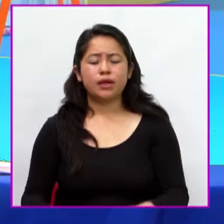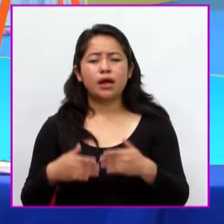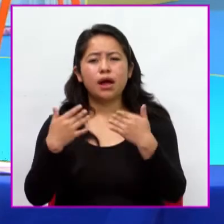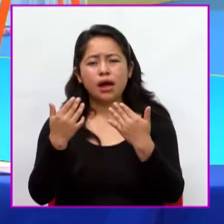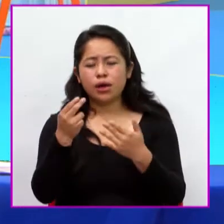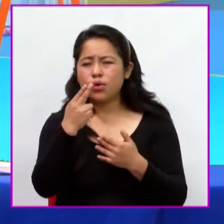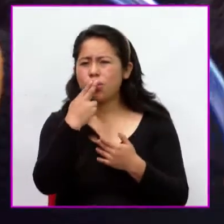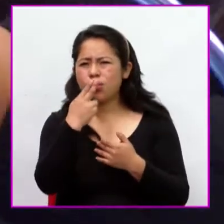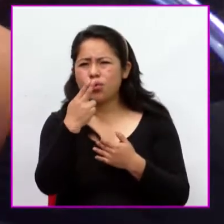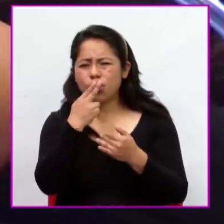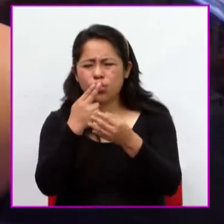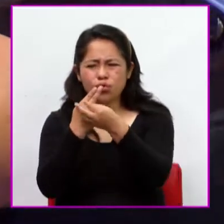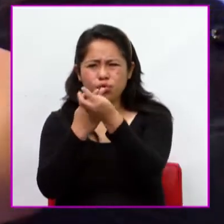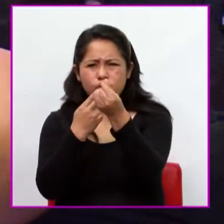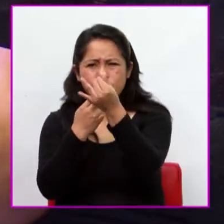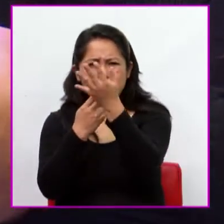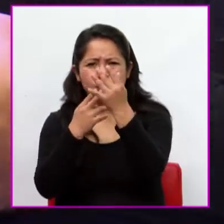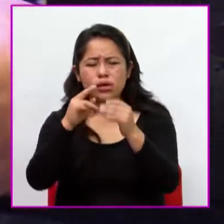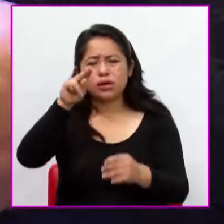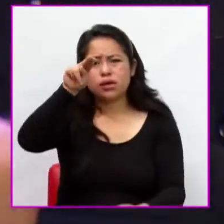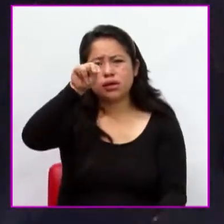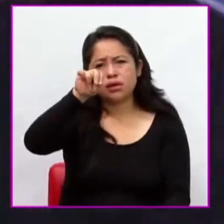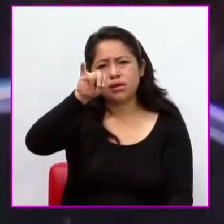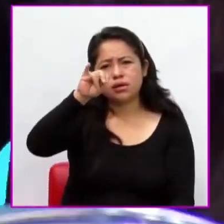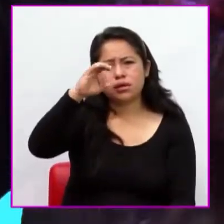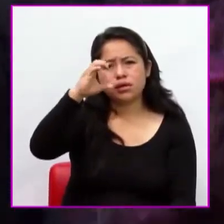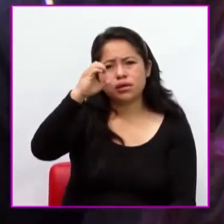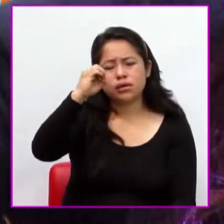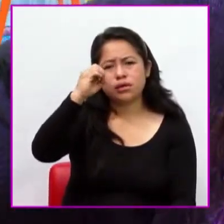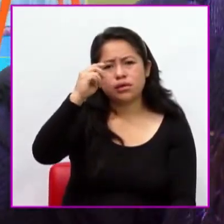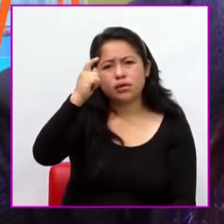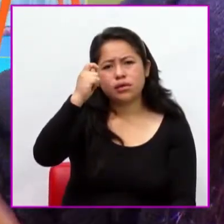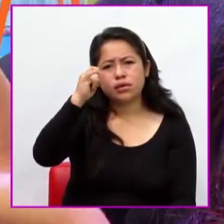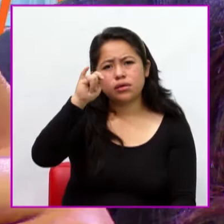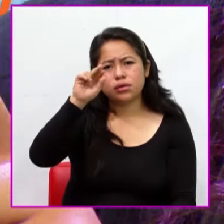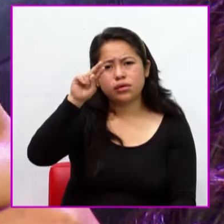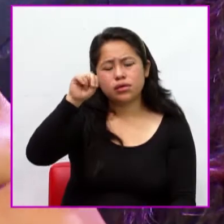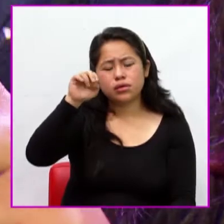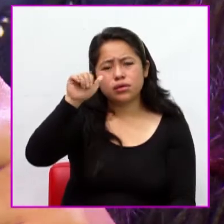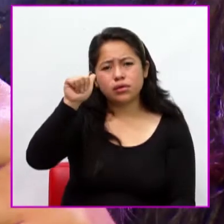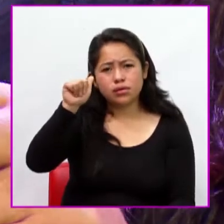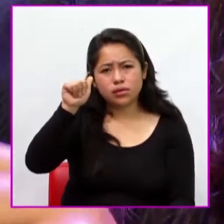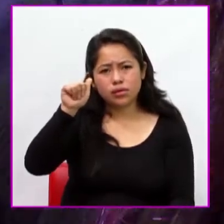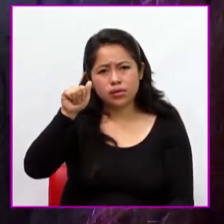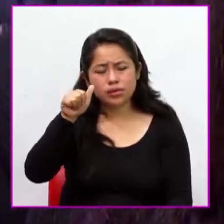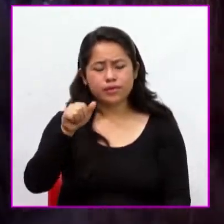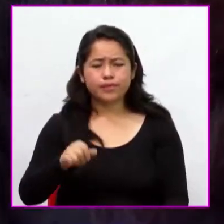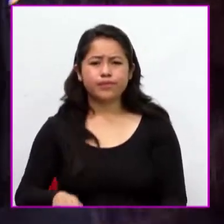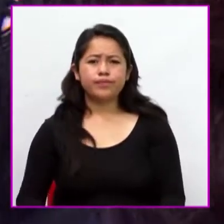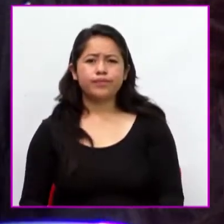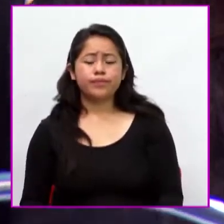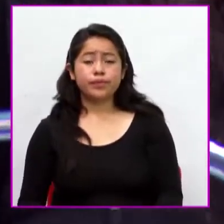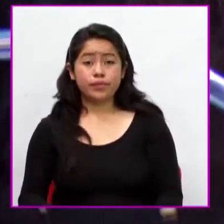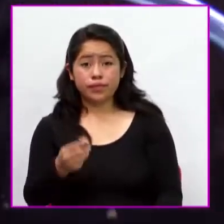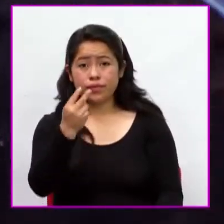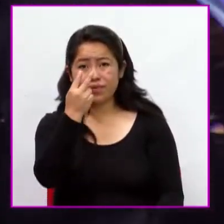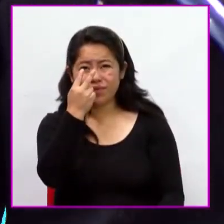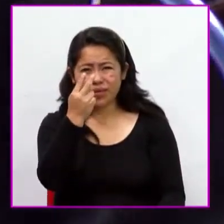nocivas como la nicotina, que ya le dije que se adhiere. Aquí está. Miren, ¿ven el